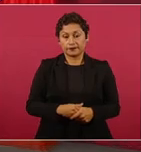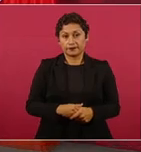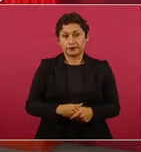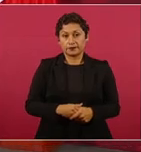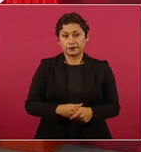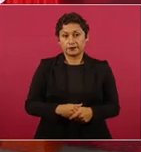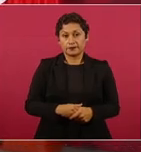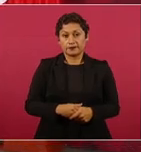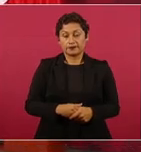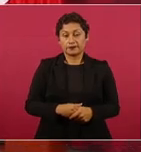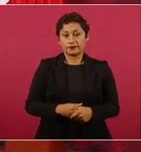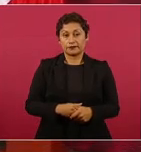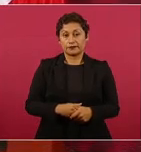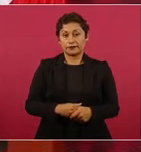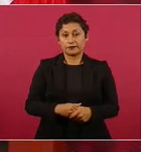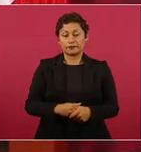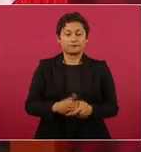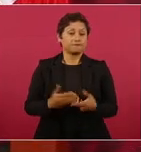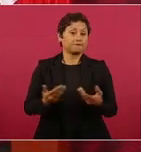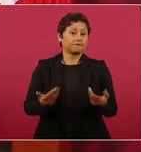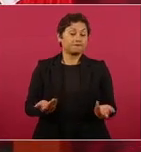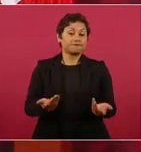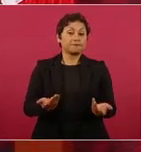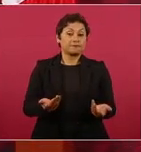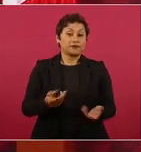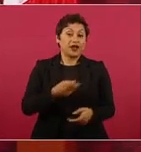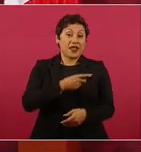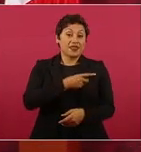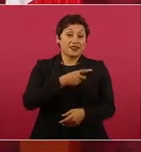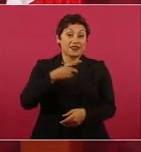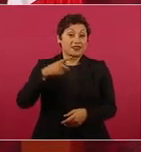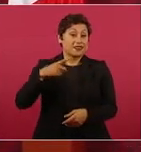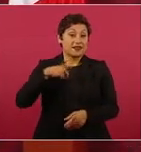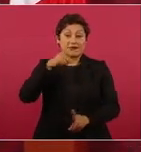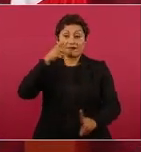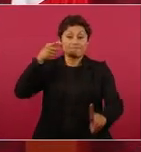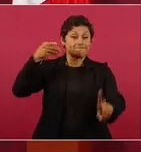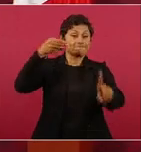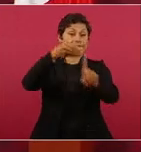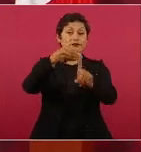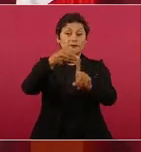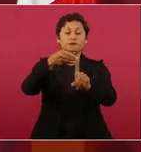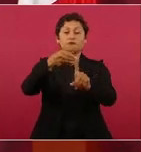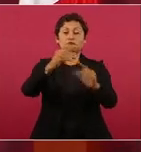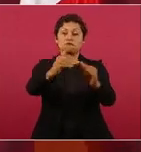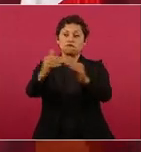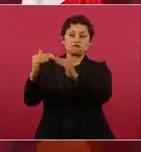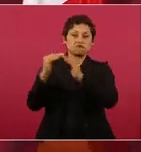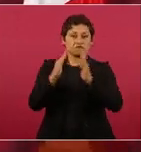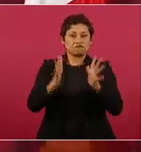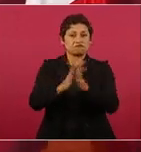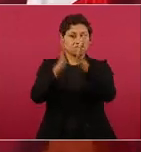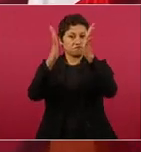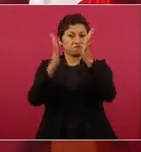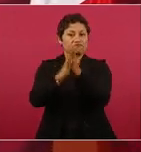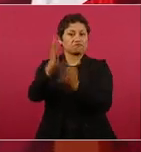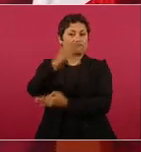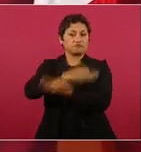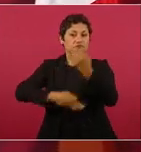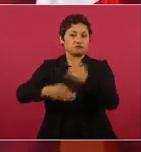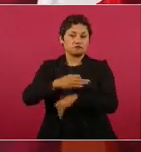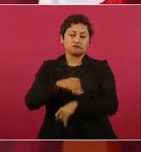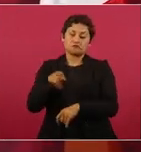se tiene que buscar la democracia siempre,